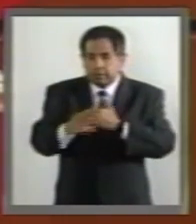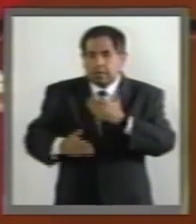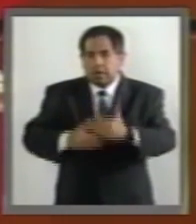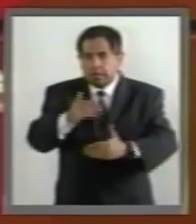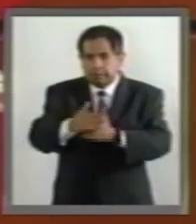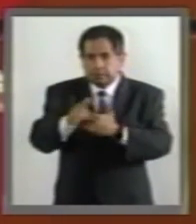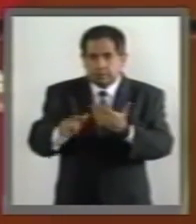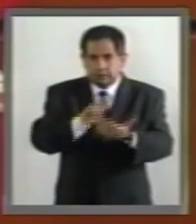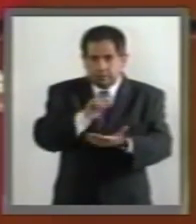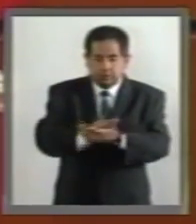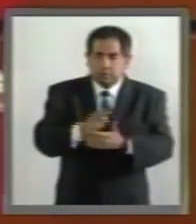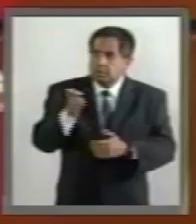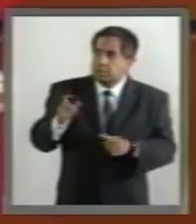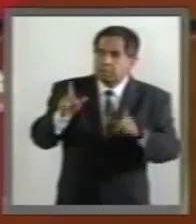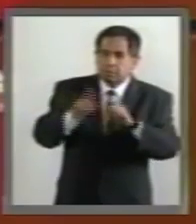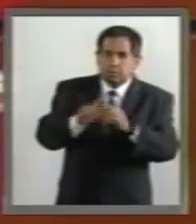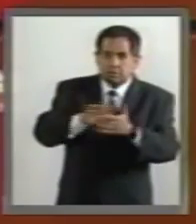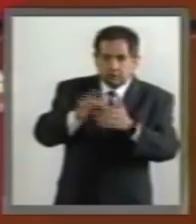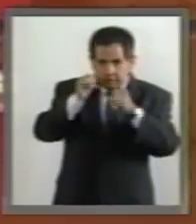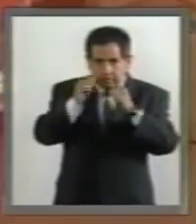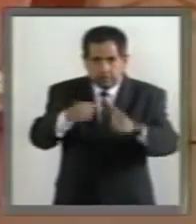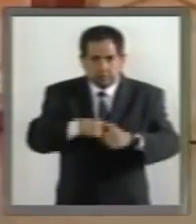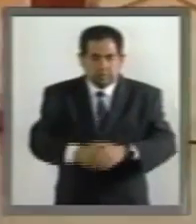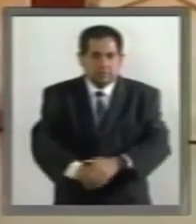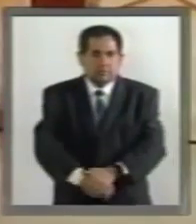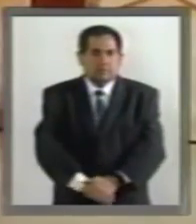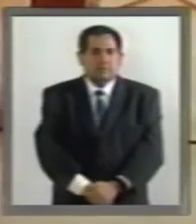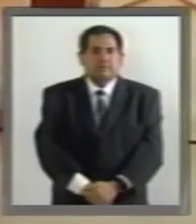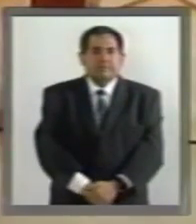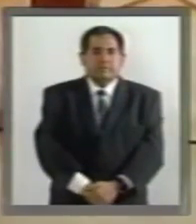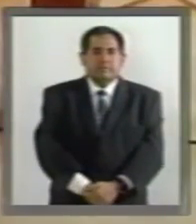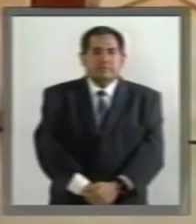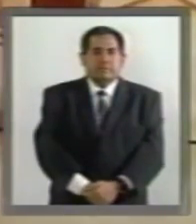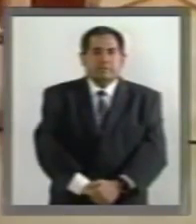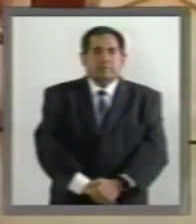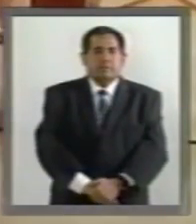legalidad. Es cuanto y gracias por su atención. Gracias, senadora.